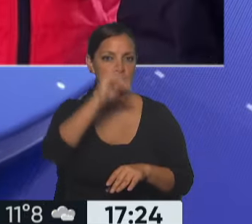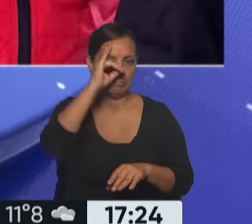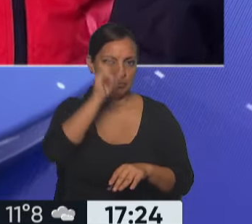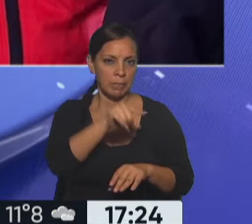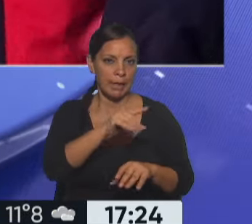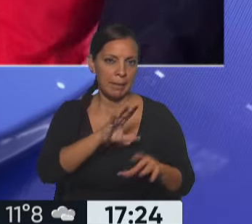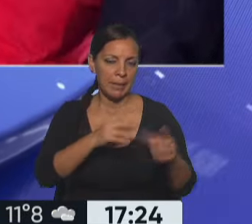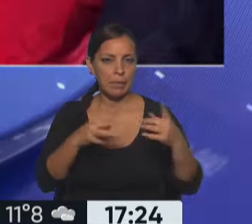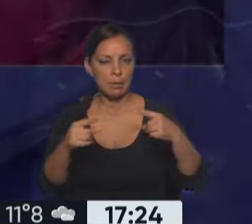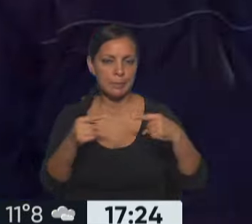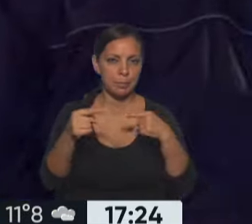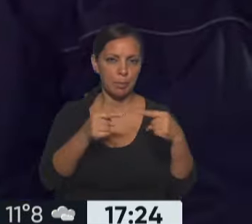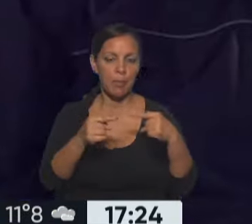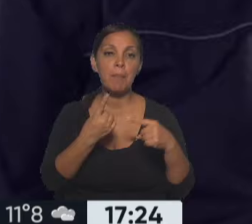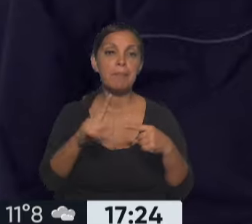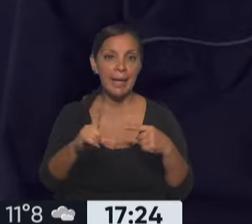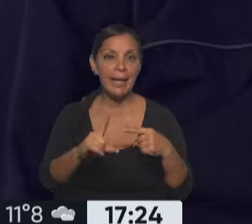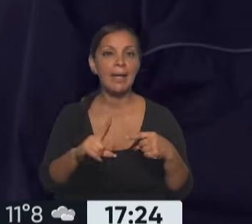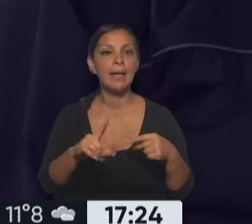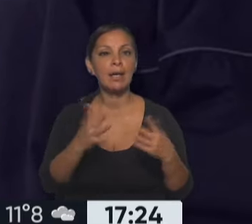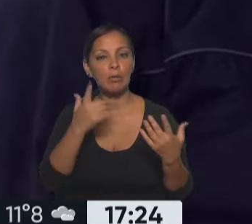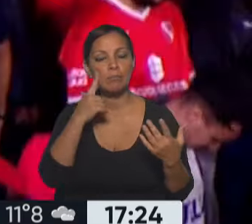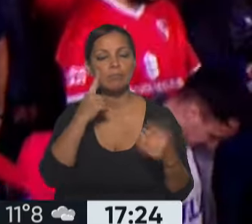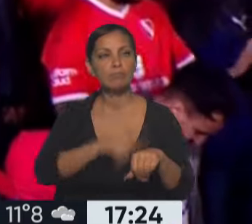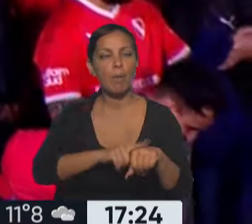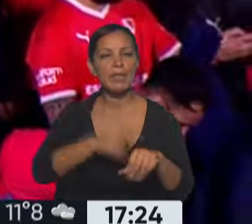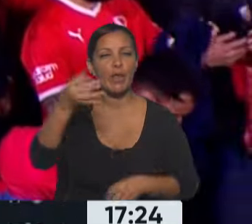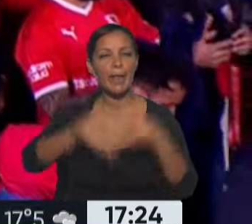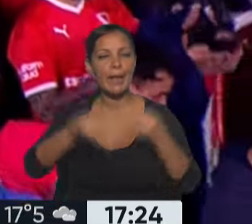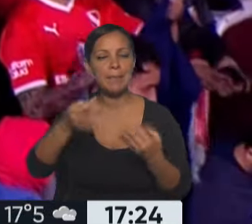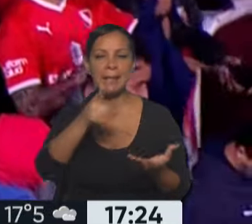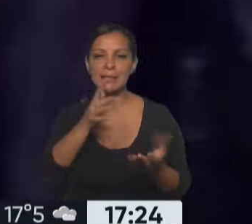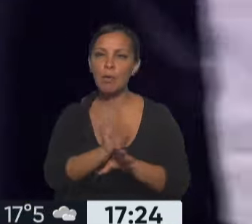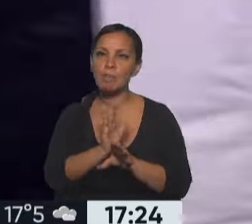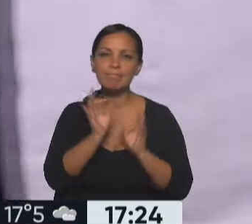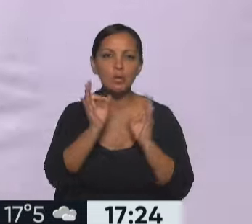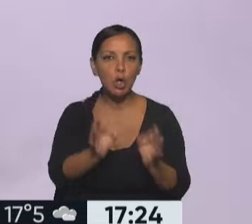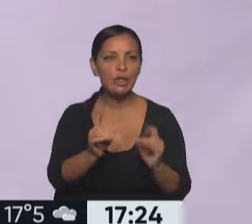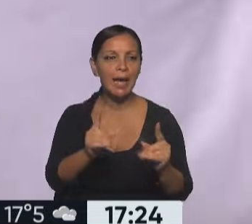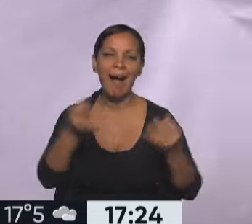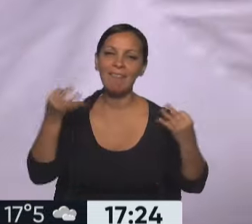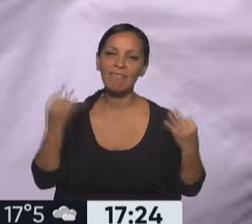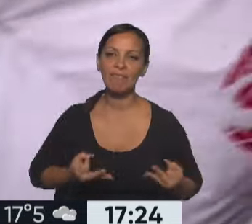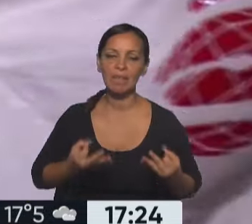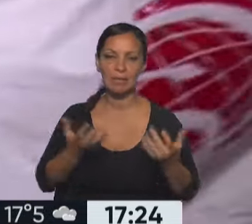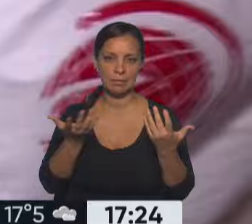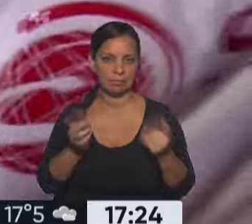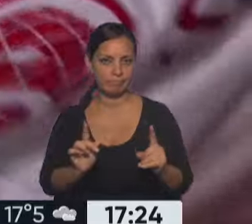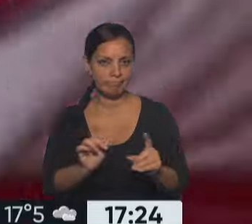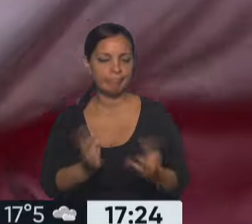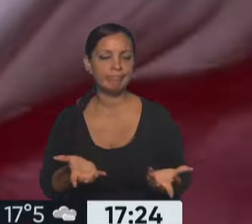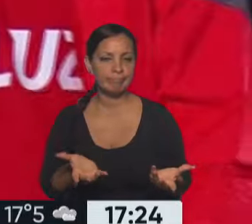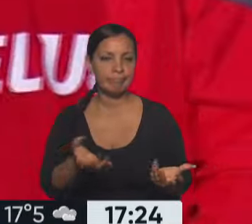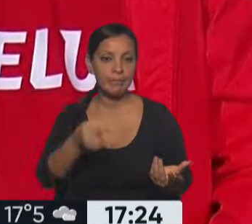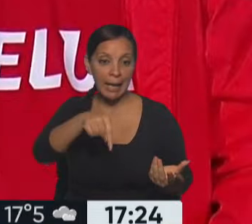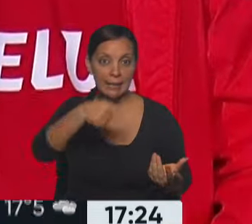consecuencia da la sensación en el análisis que no alcanza del todo. Y esto tiene que ver justamente con este último objetivo que no